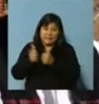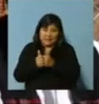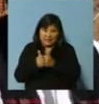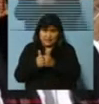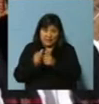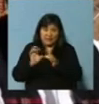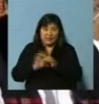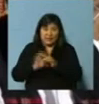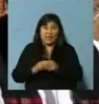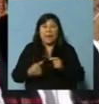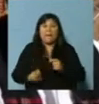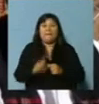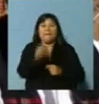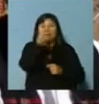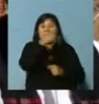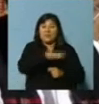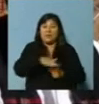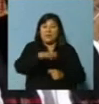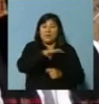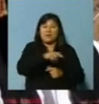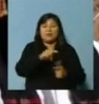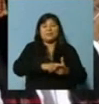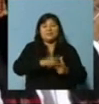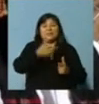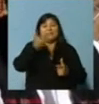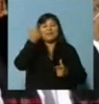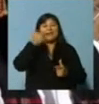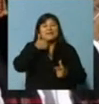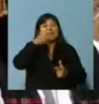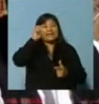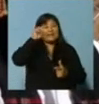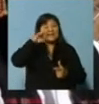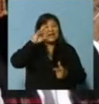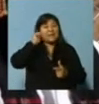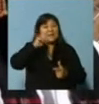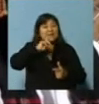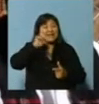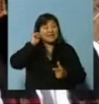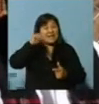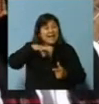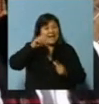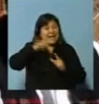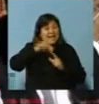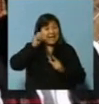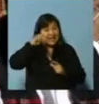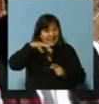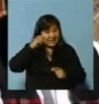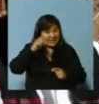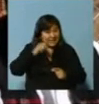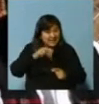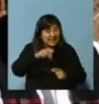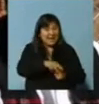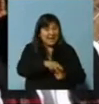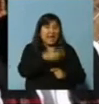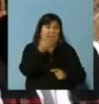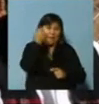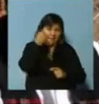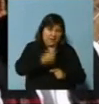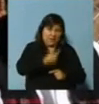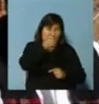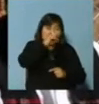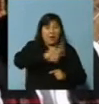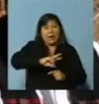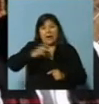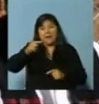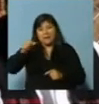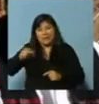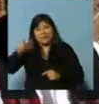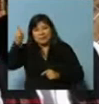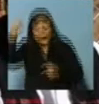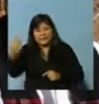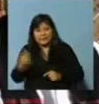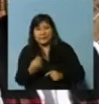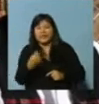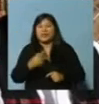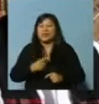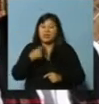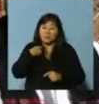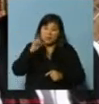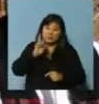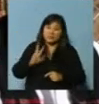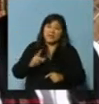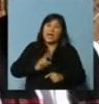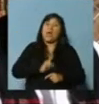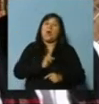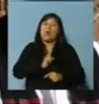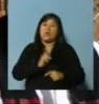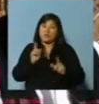primer pueblo solar que inauguramos, estuvo Sebastián King también, que para nosotros realmente es un orgullo tenerlos.